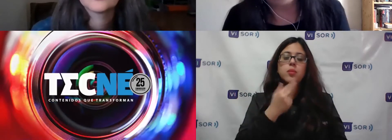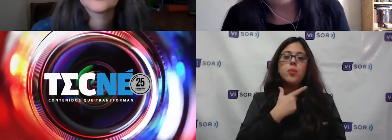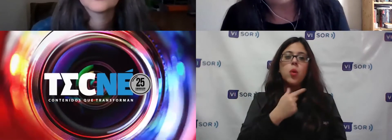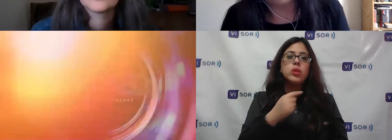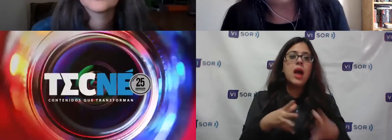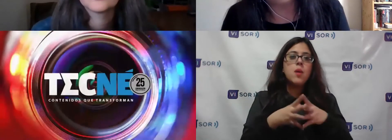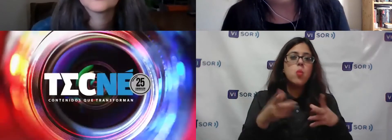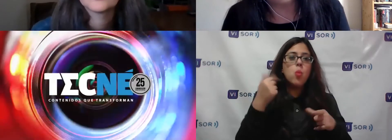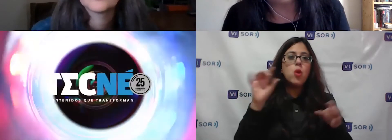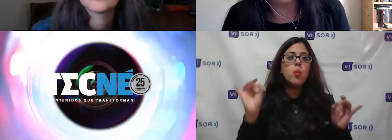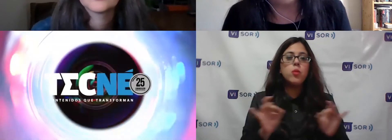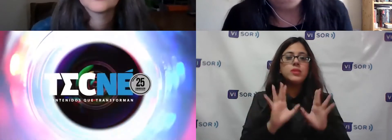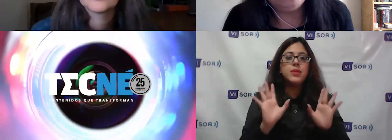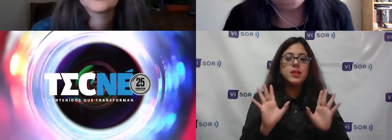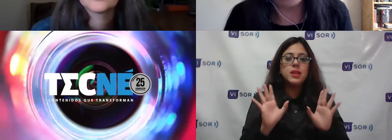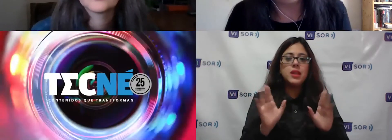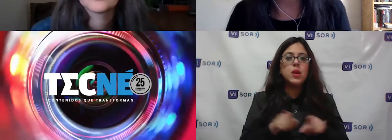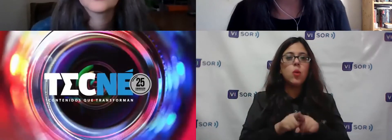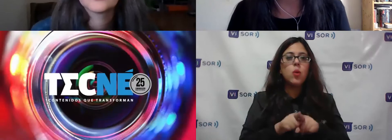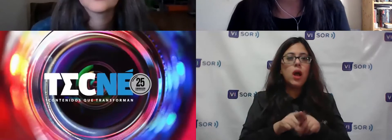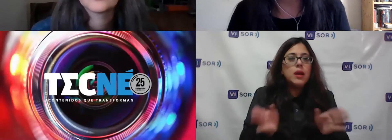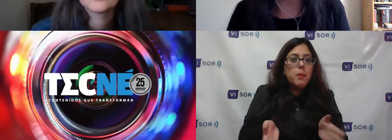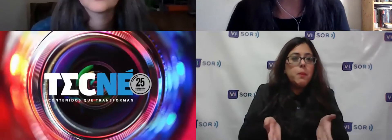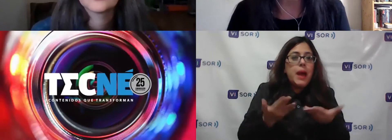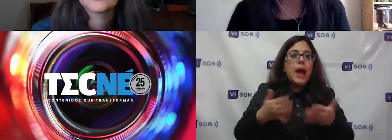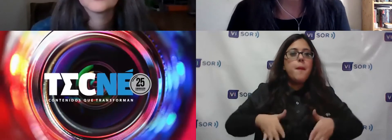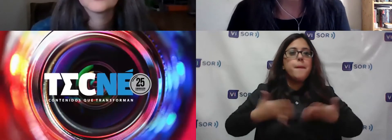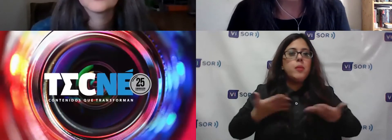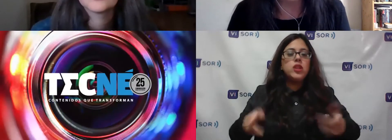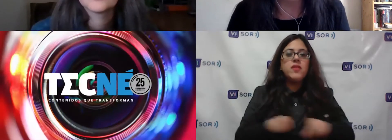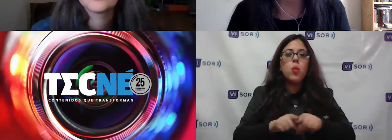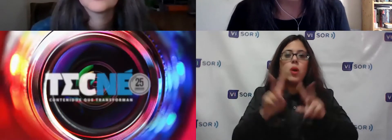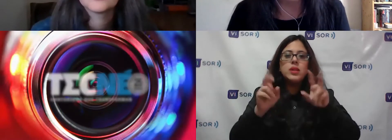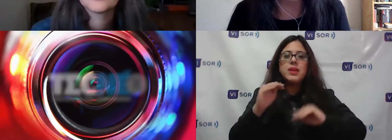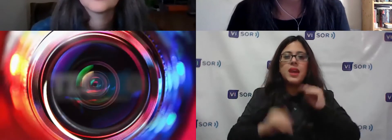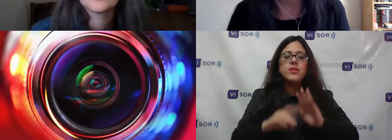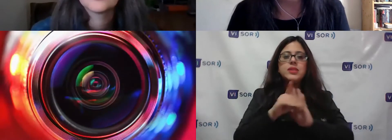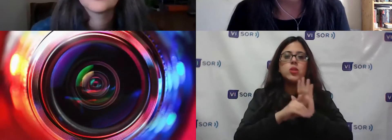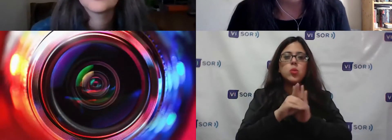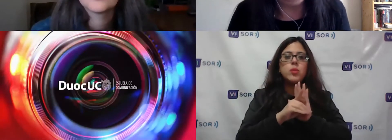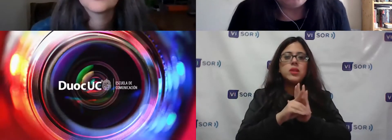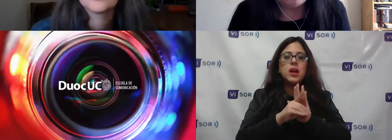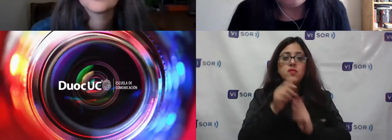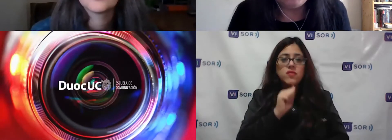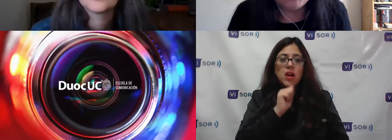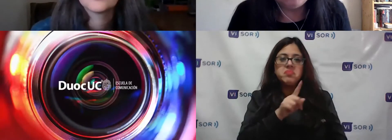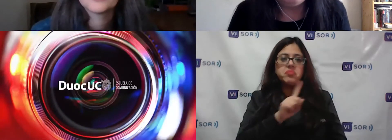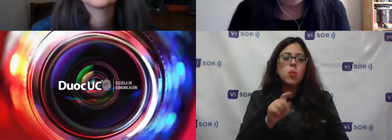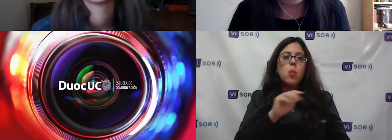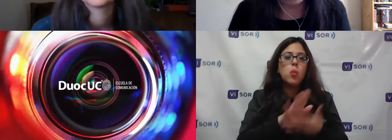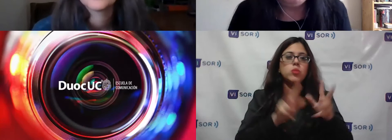quizá porque me remite o me empuja a buscar ciertos quiebres que ves en el documental no hace falta que el humor la ironía